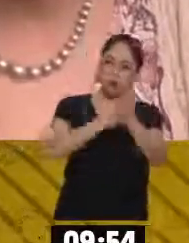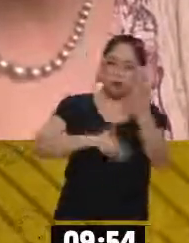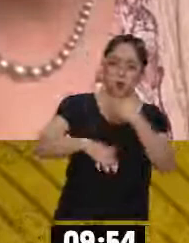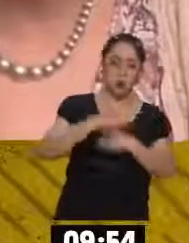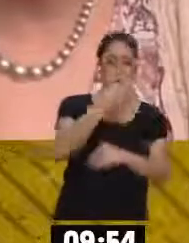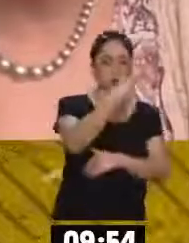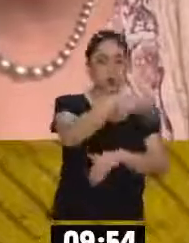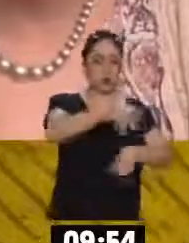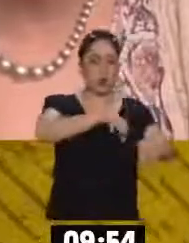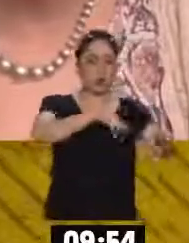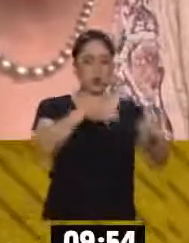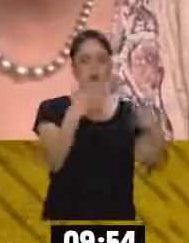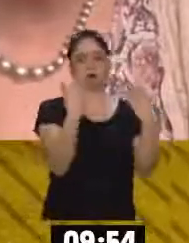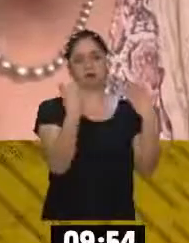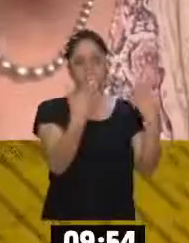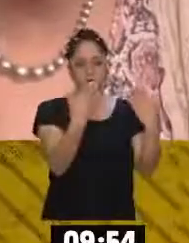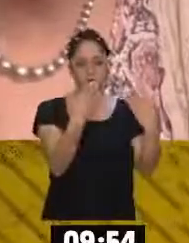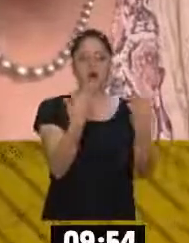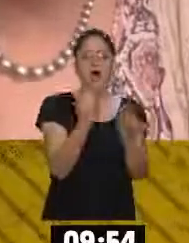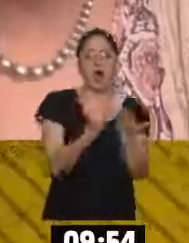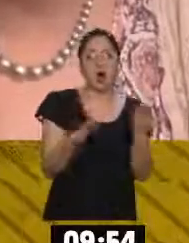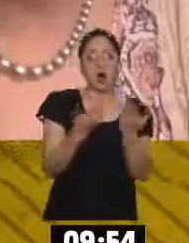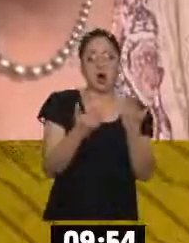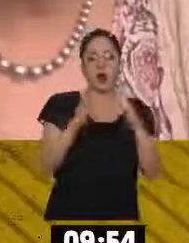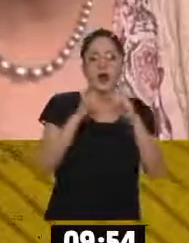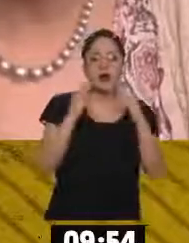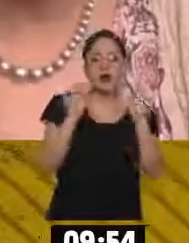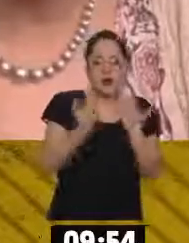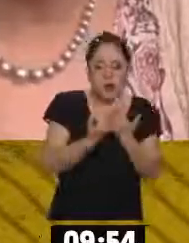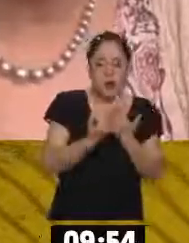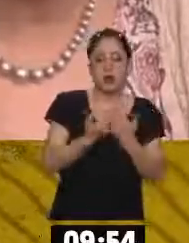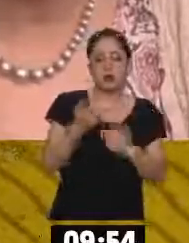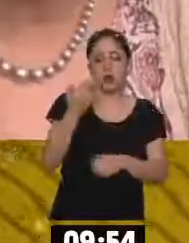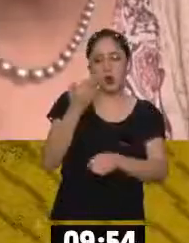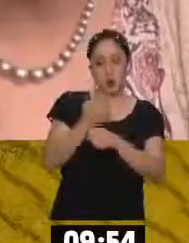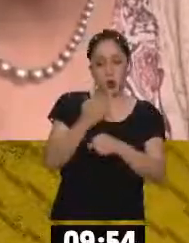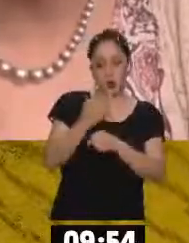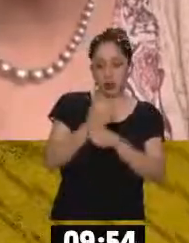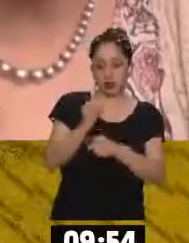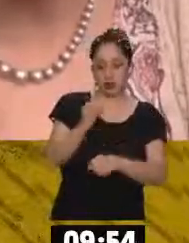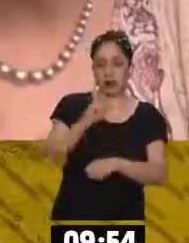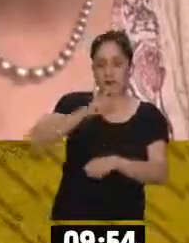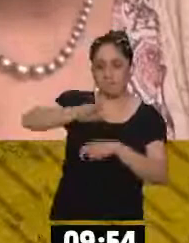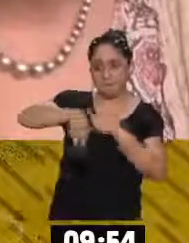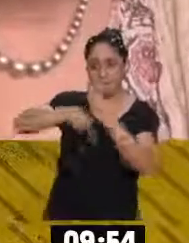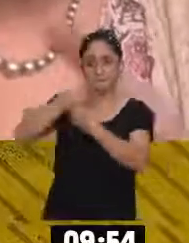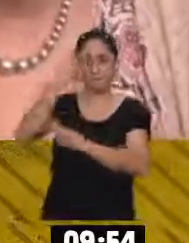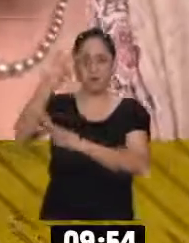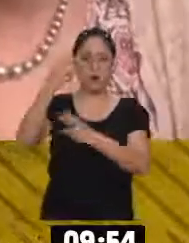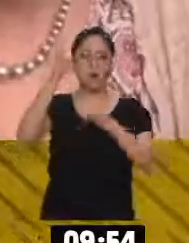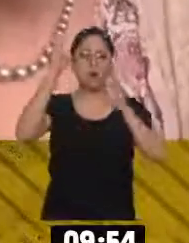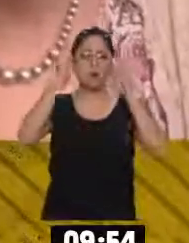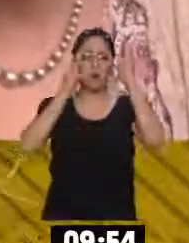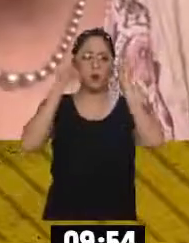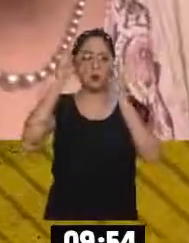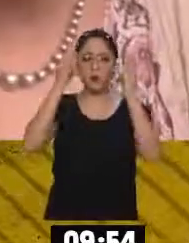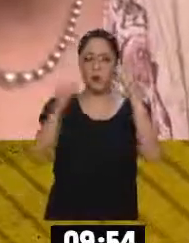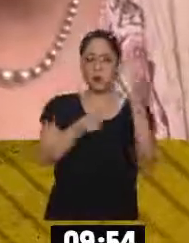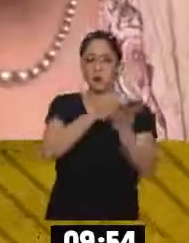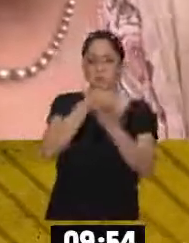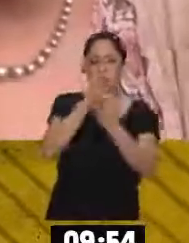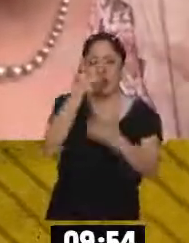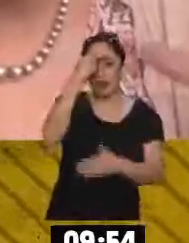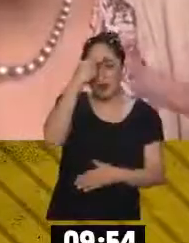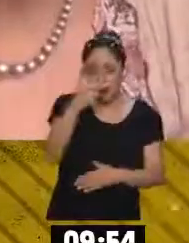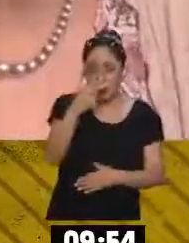esfuerzo reunirnos el día de hoy. Así que en eso vamos a estar, ya nos vamos para allá en un momento al Museo de la Ciudad para que nadie se sienta mal de nuestros